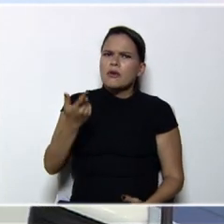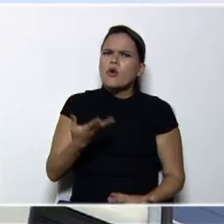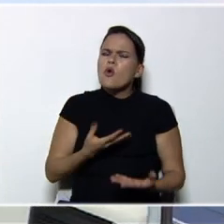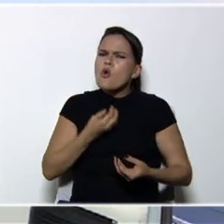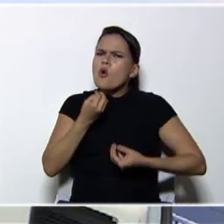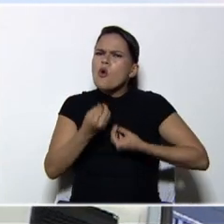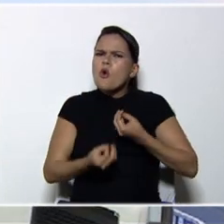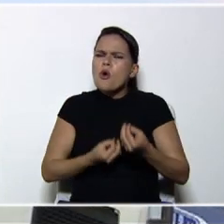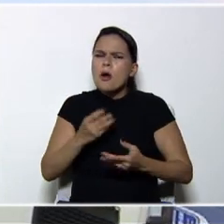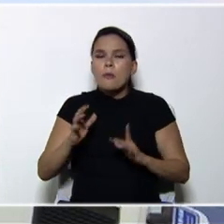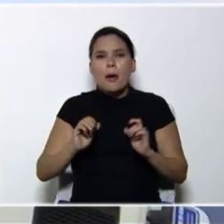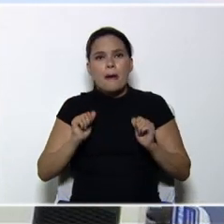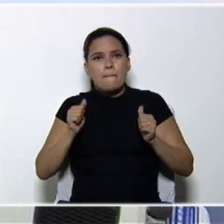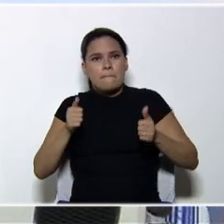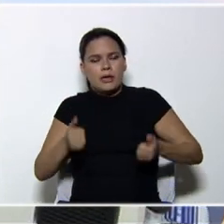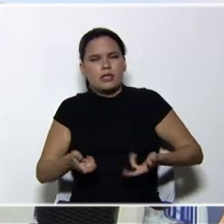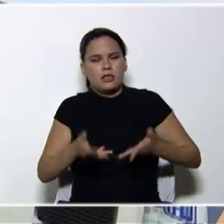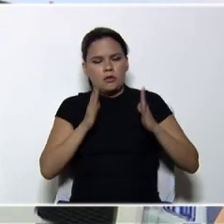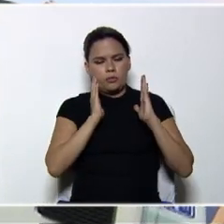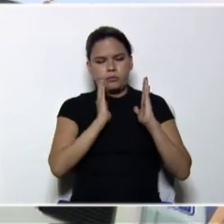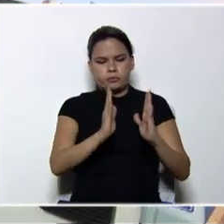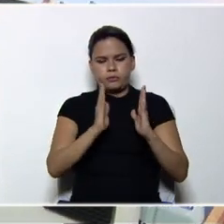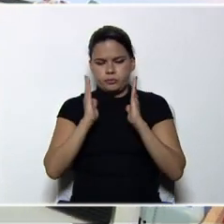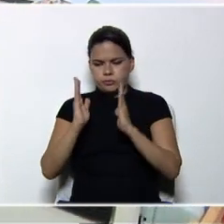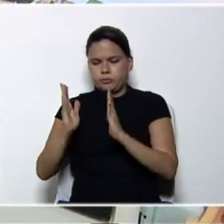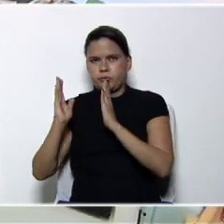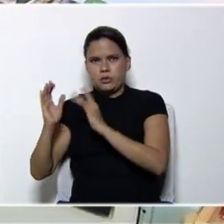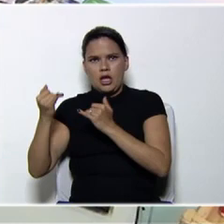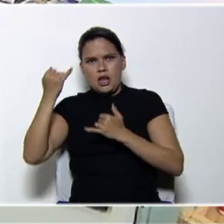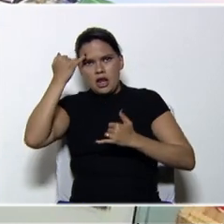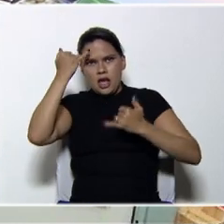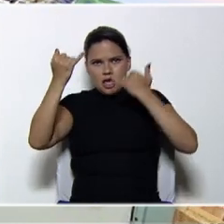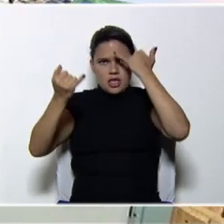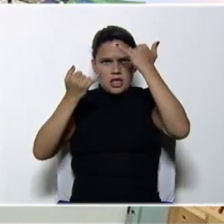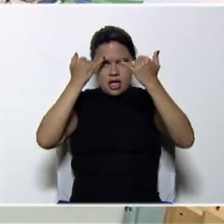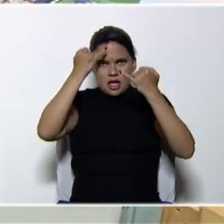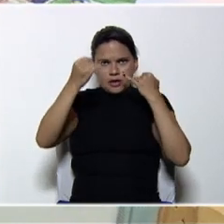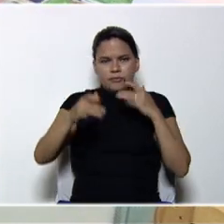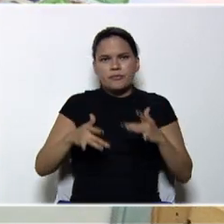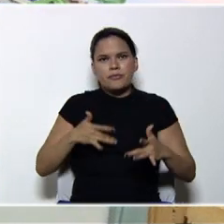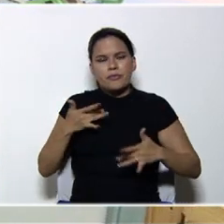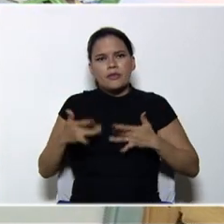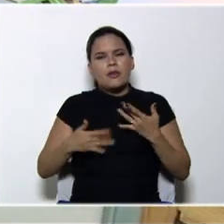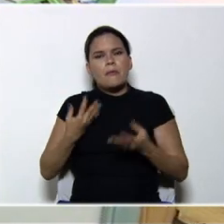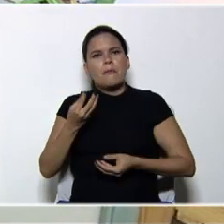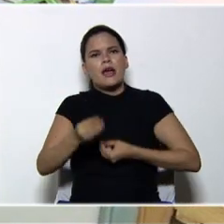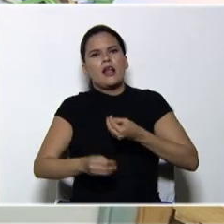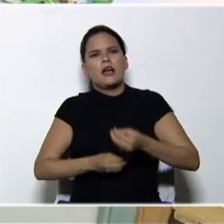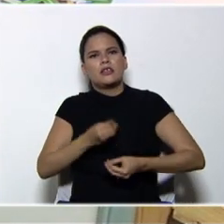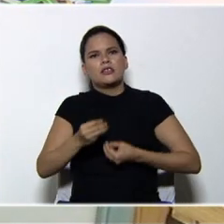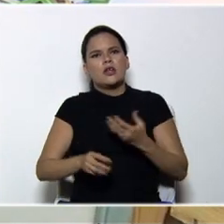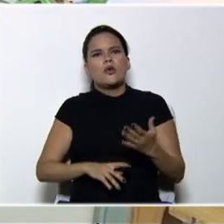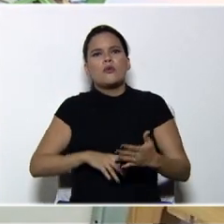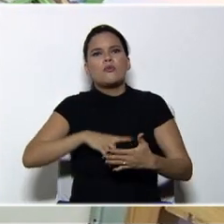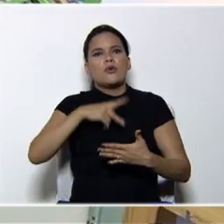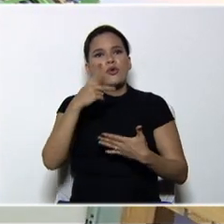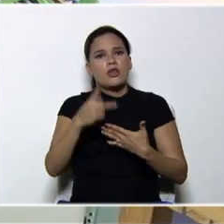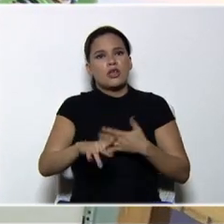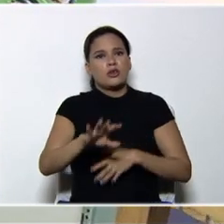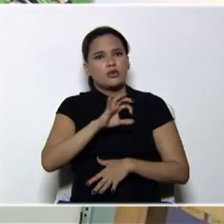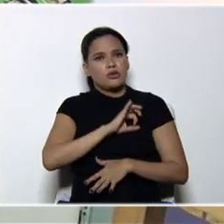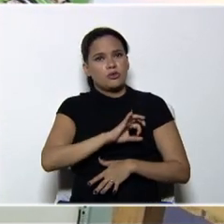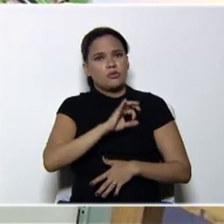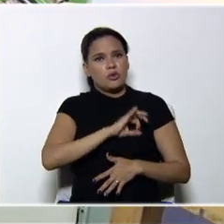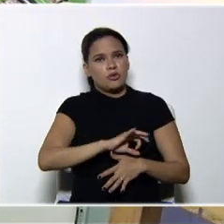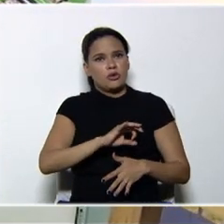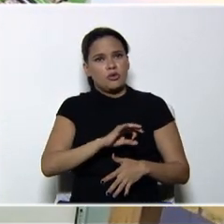cómo empezar entonces a organizar las ideas y las acciones para generar proyectos socioproductivos, grupos de